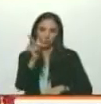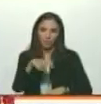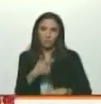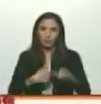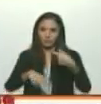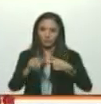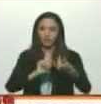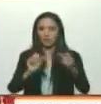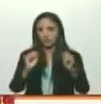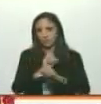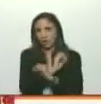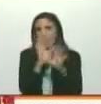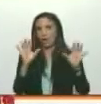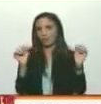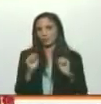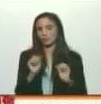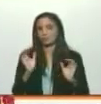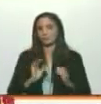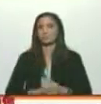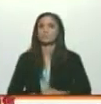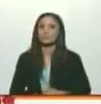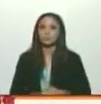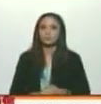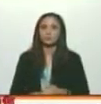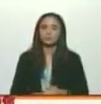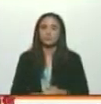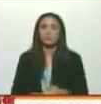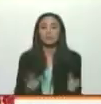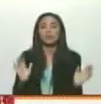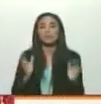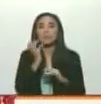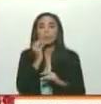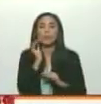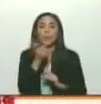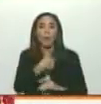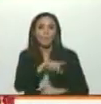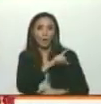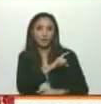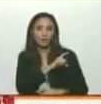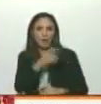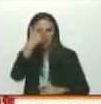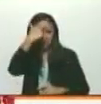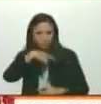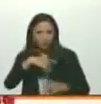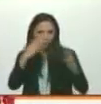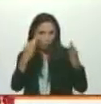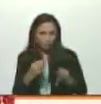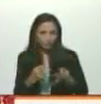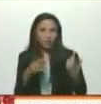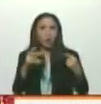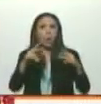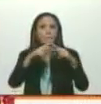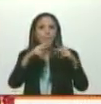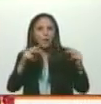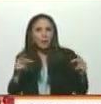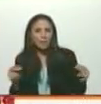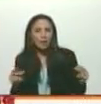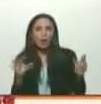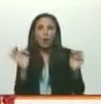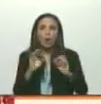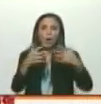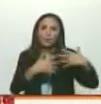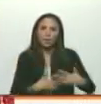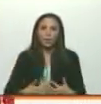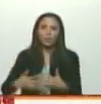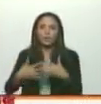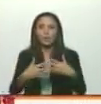Claro. Nos lo vende. Pues ahora, yo, si el gobierno español fuese serio, o el gobierno de Panamá, o el gobierno de Estados Unidos, y no